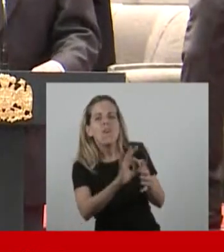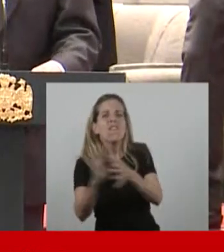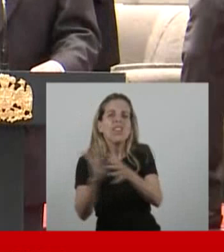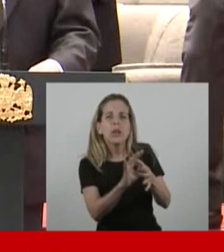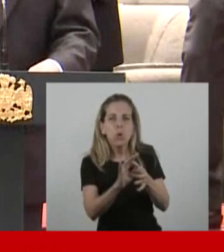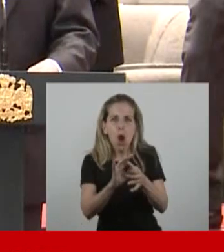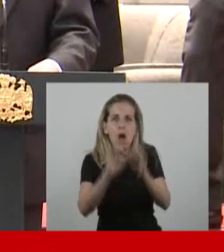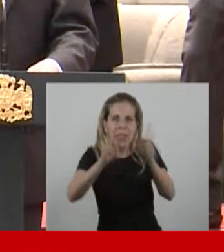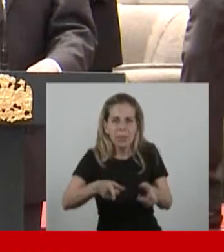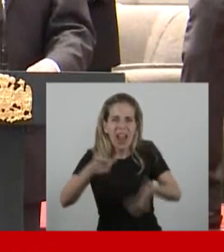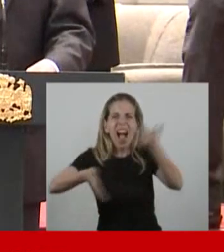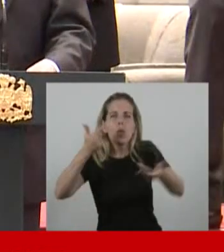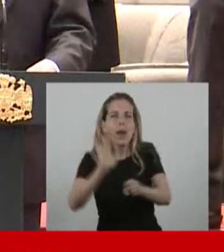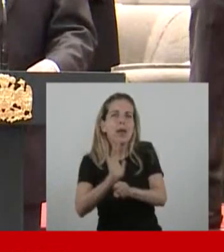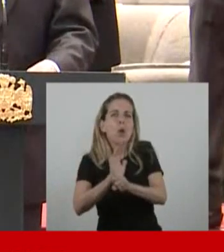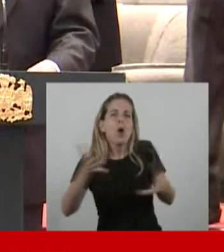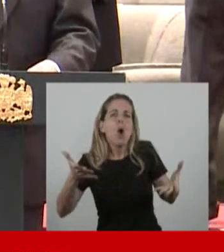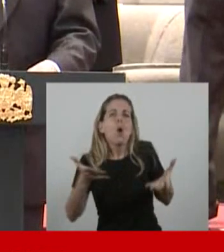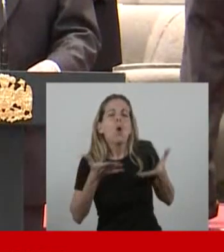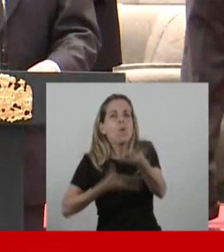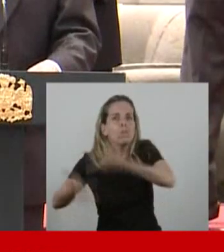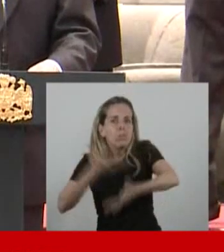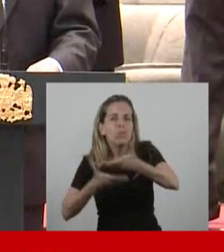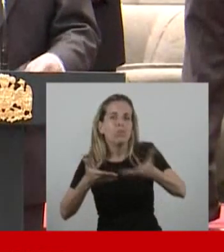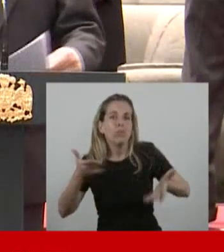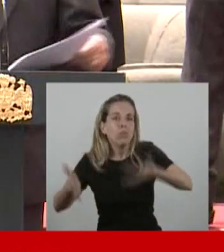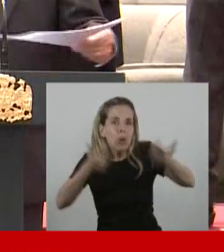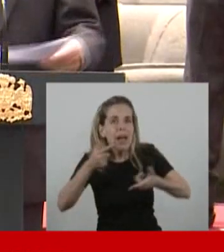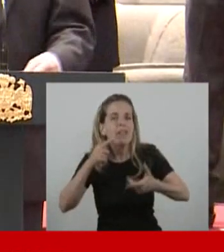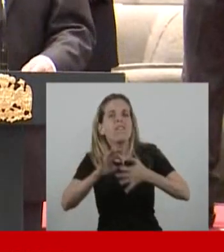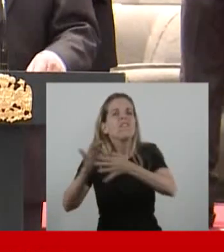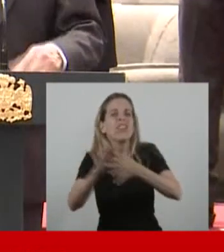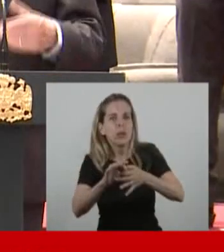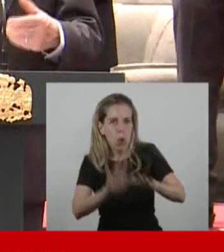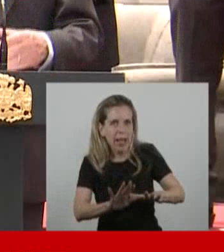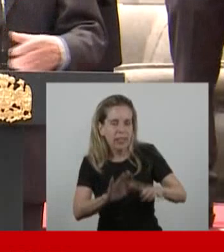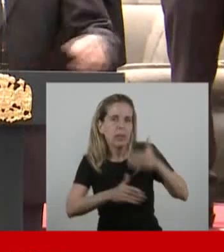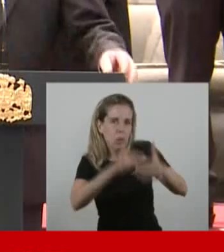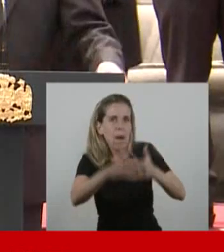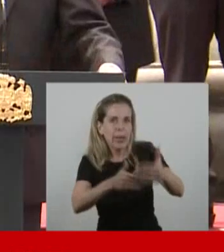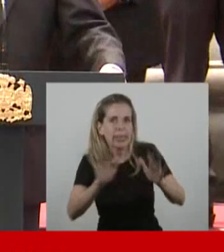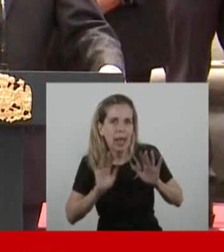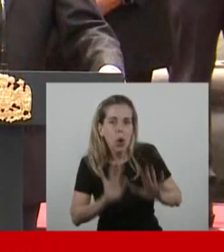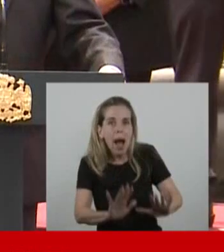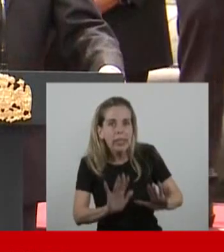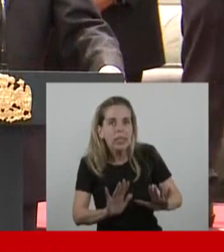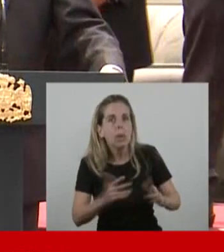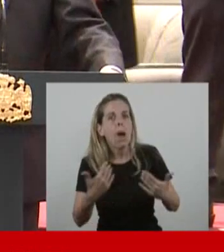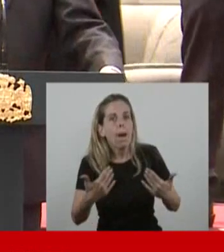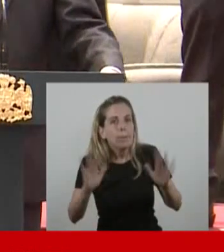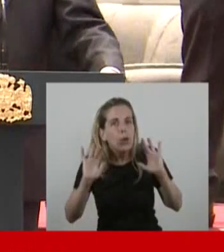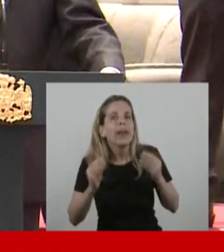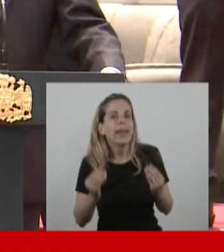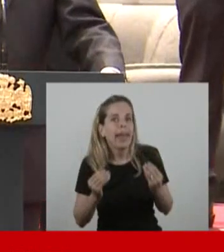separe. En esto estamos avanzando en todos los frentes, en todos los pasos, y nos va a permitir hacer